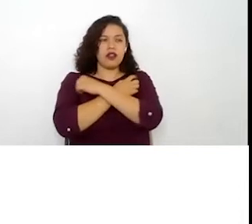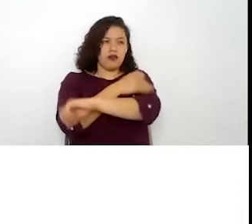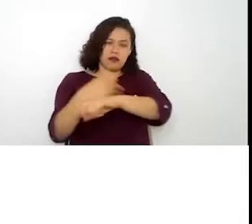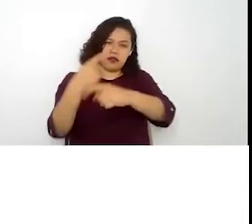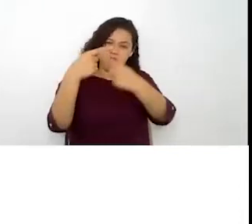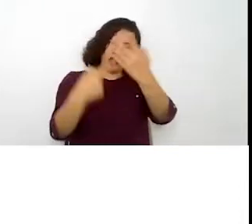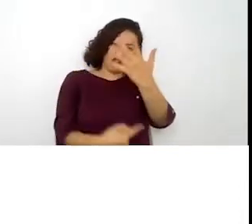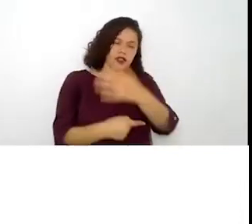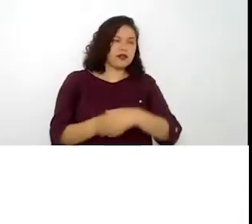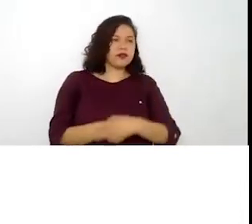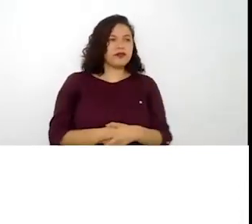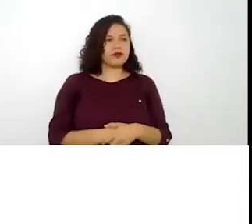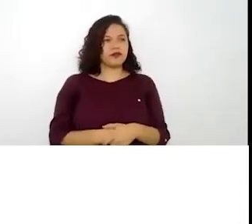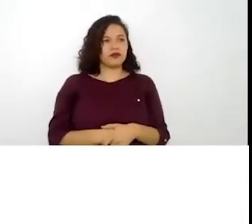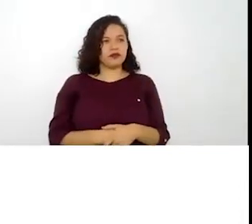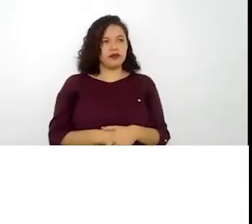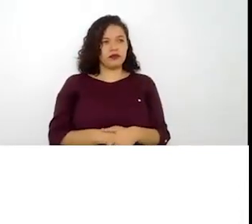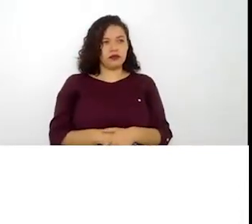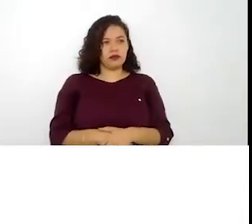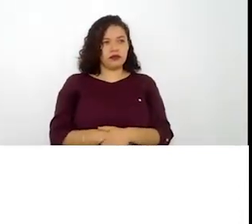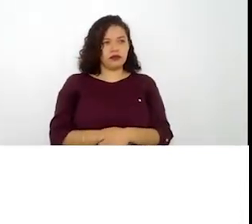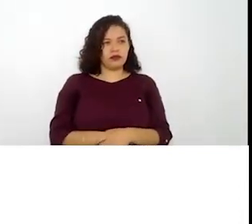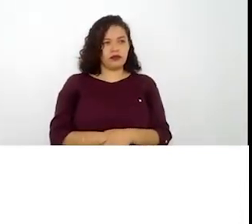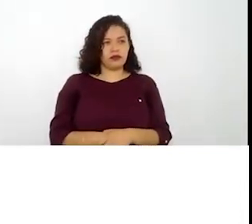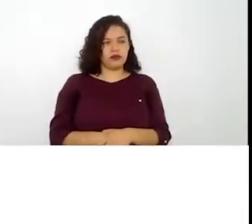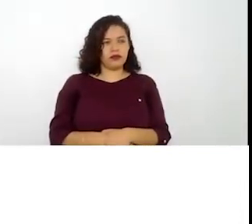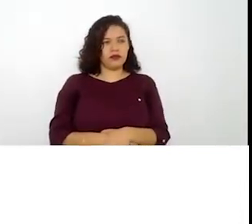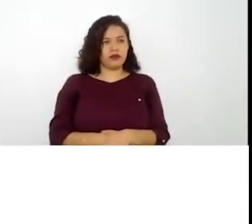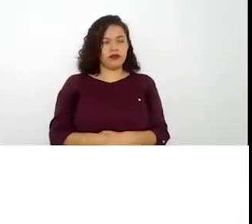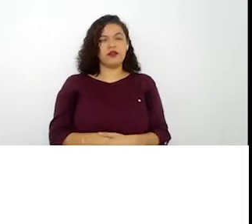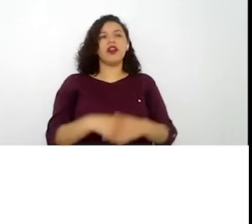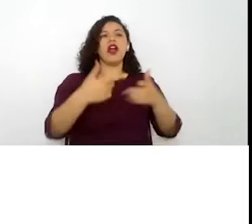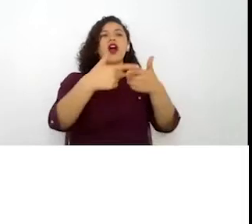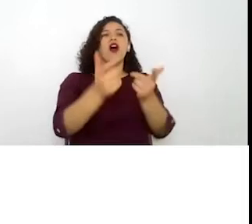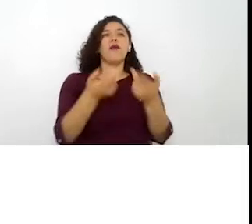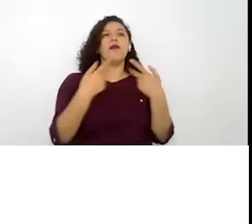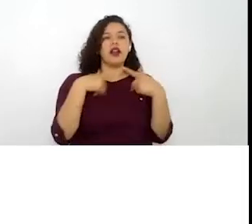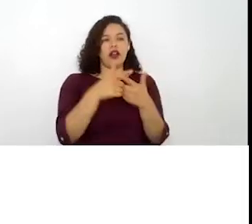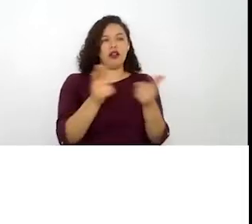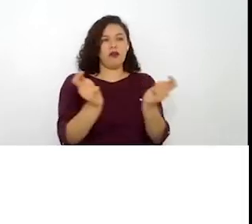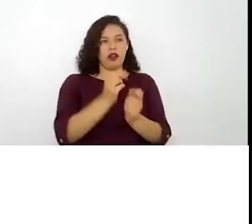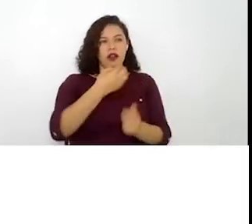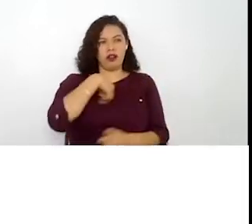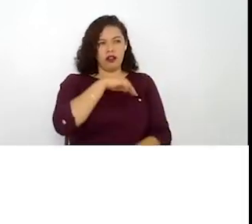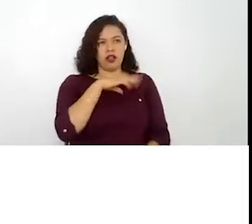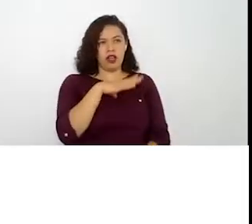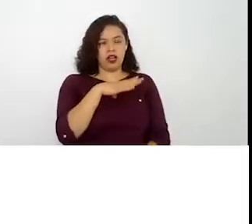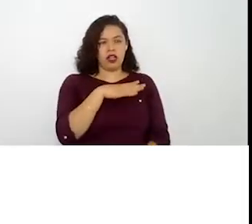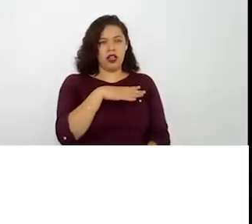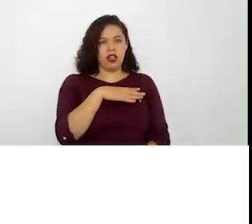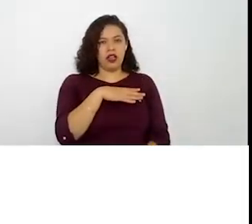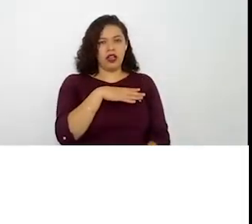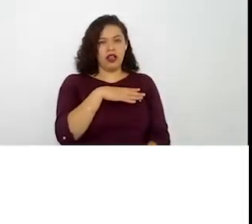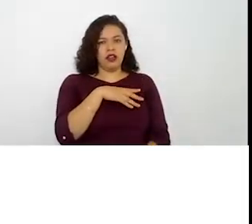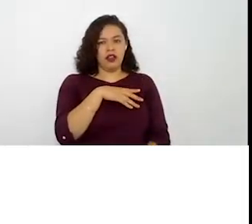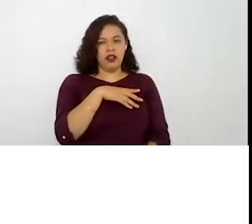aquí digamos que vamos a ir con esta población y no tenemos que que digamos